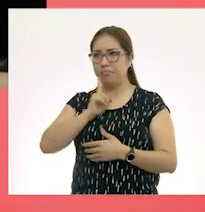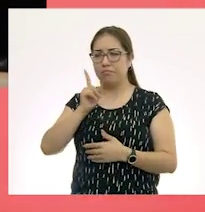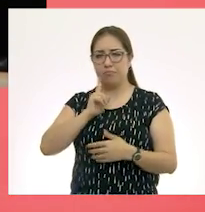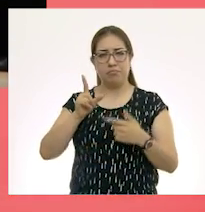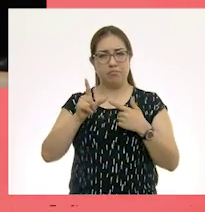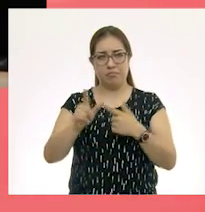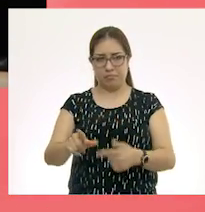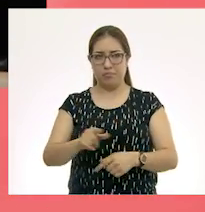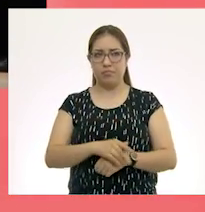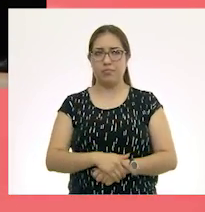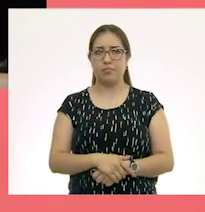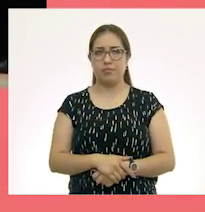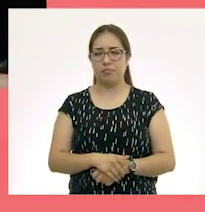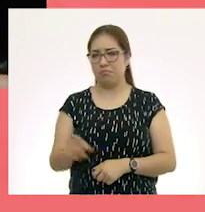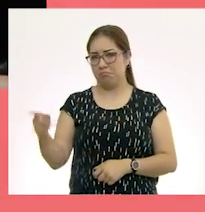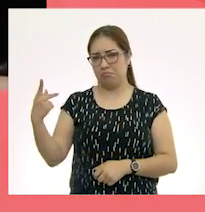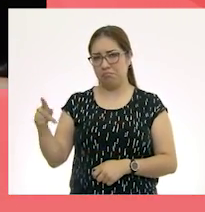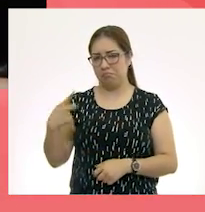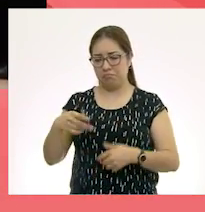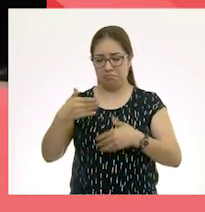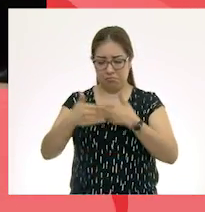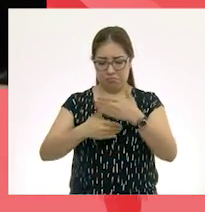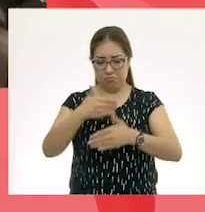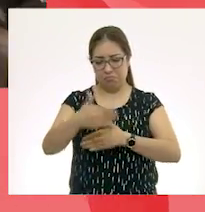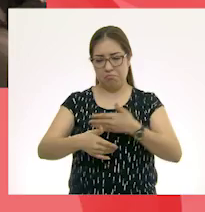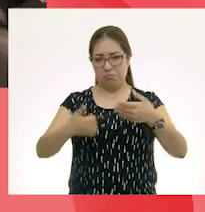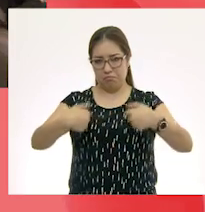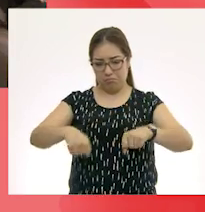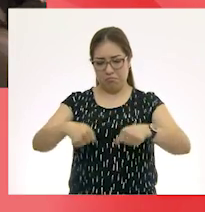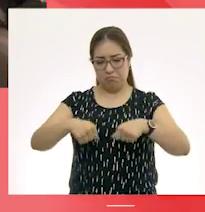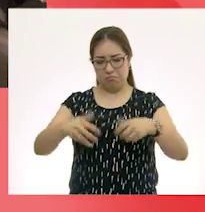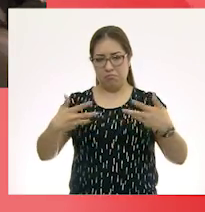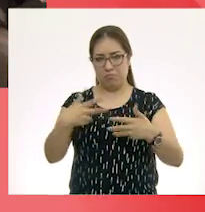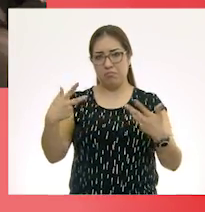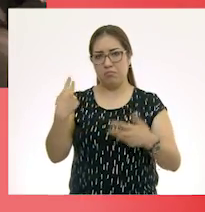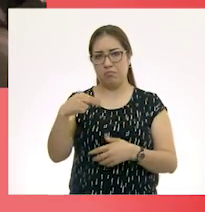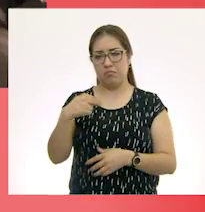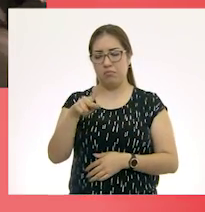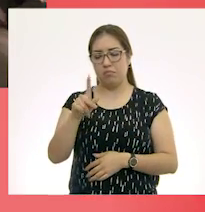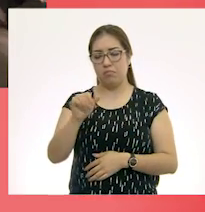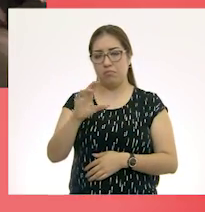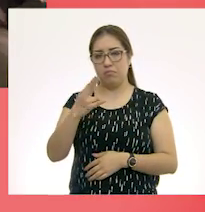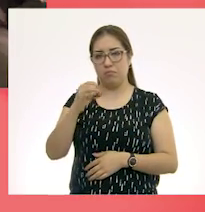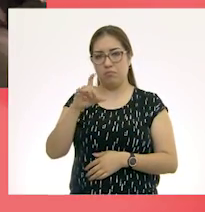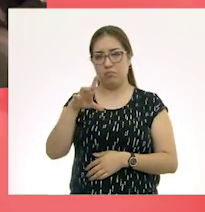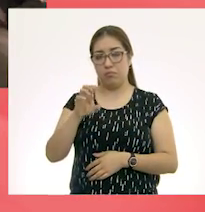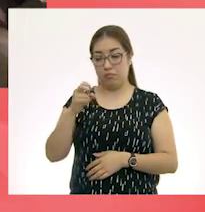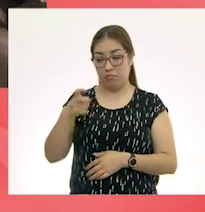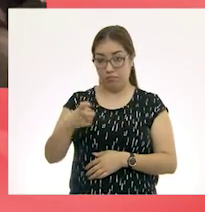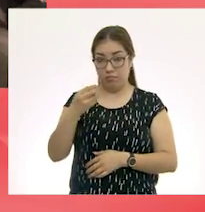nos muestre este proceso de la elaboración de los pacholes. Este platillo